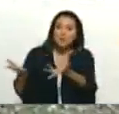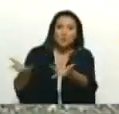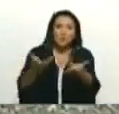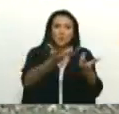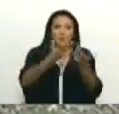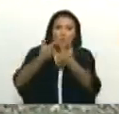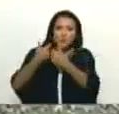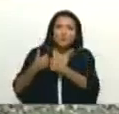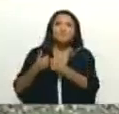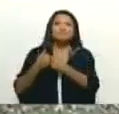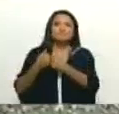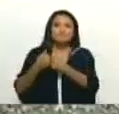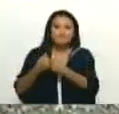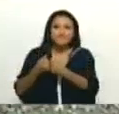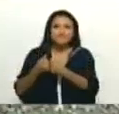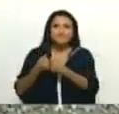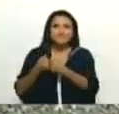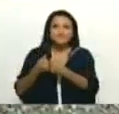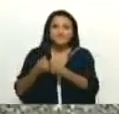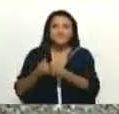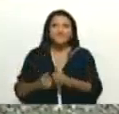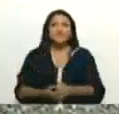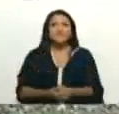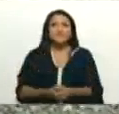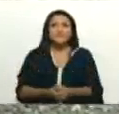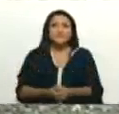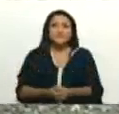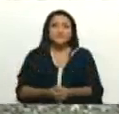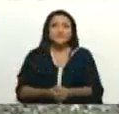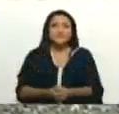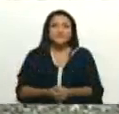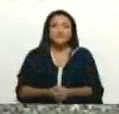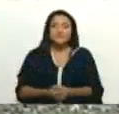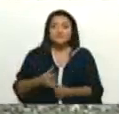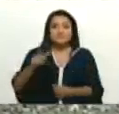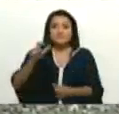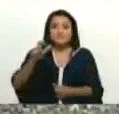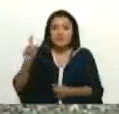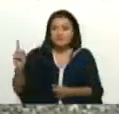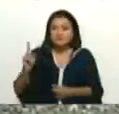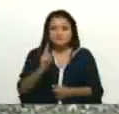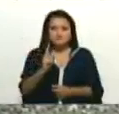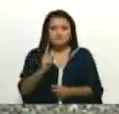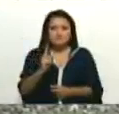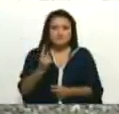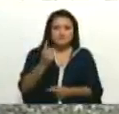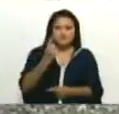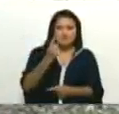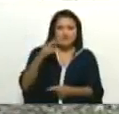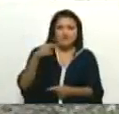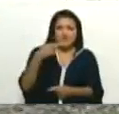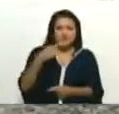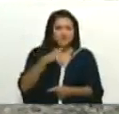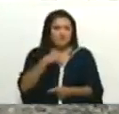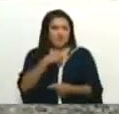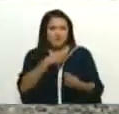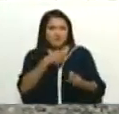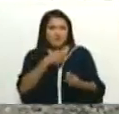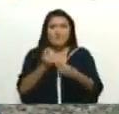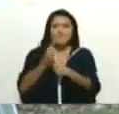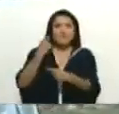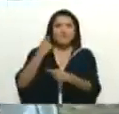que llegaba, ¿verdad? Era el primero que te criticaba cualquier cosa que te veía que no hacías.